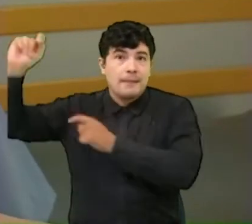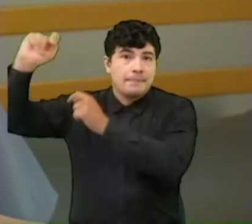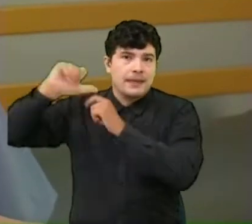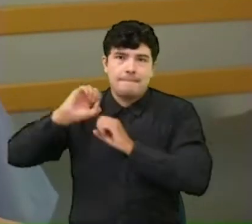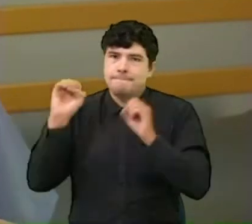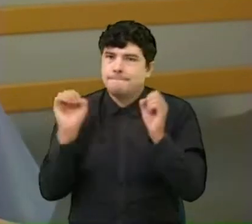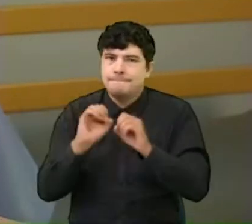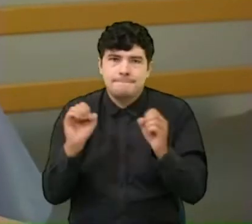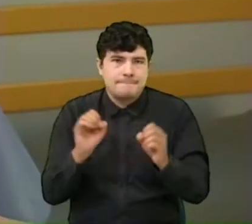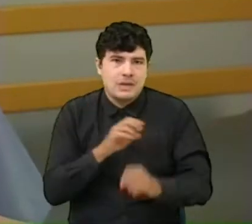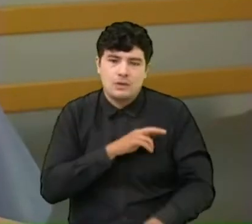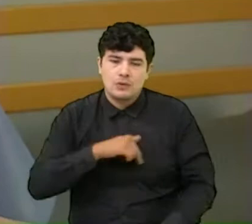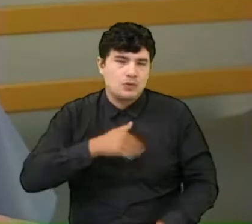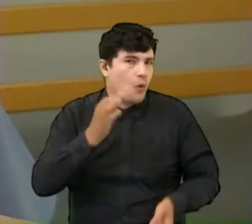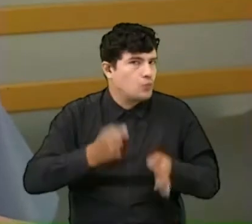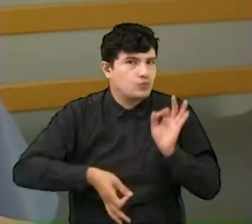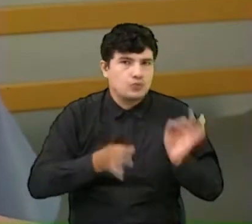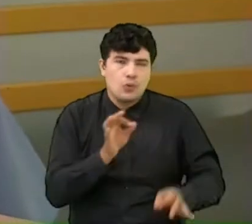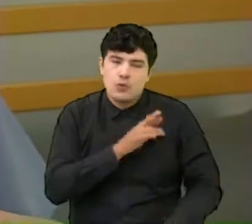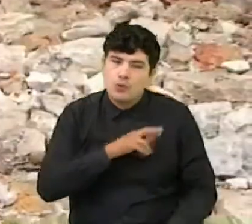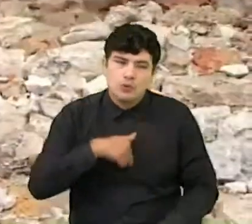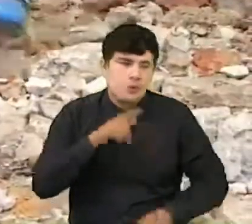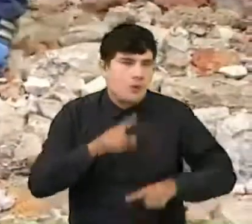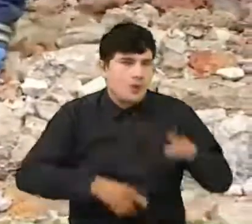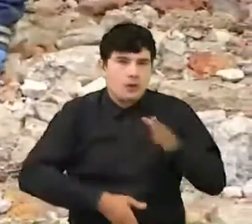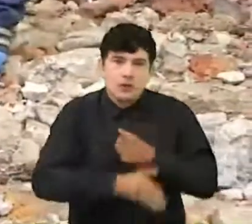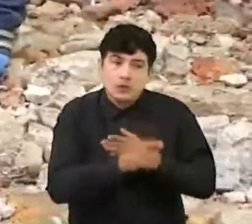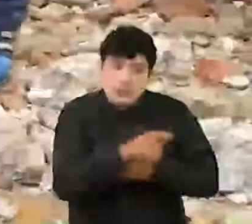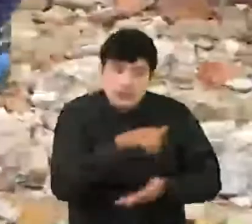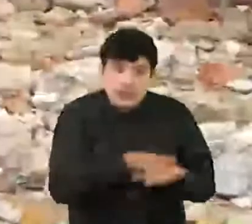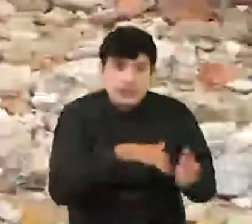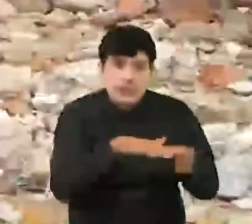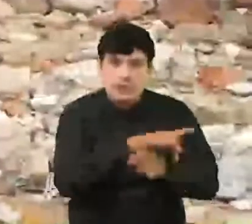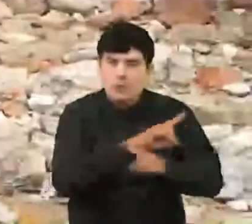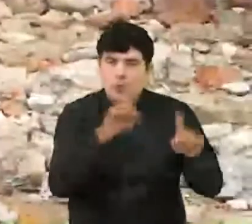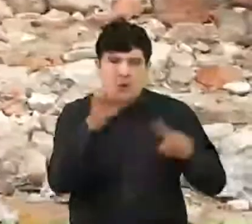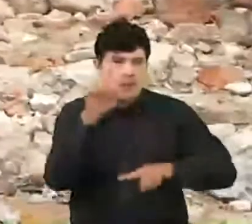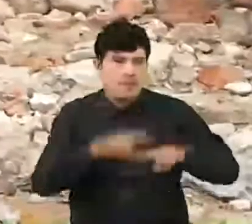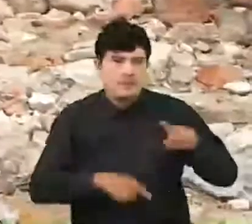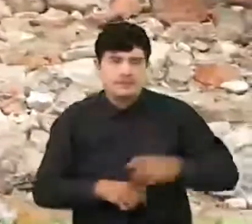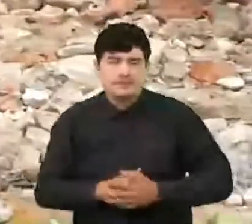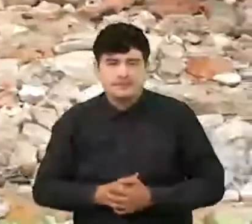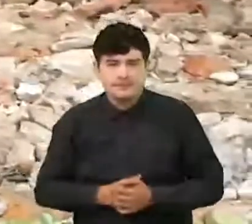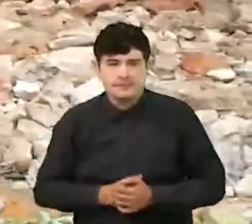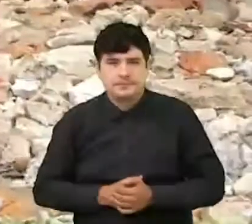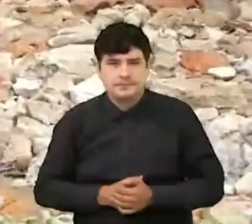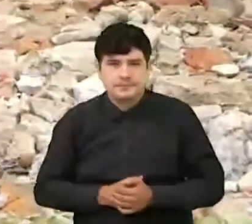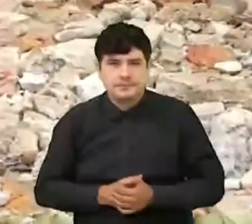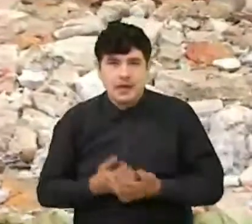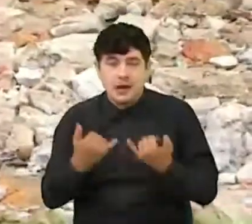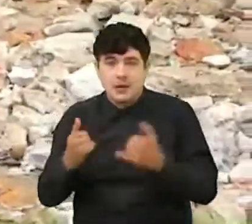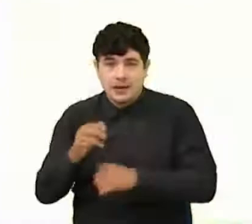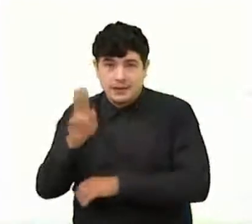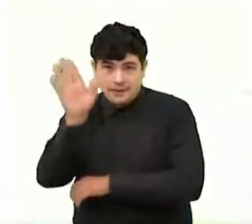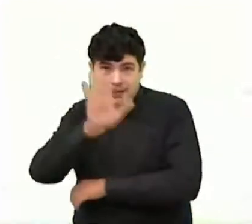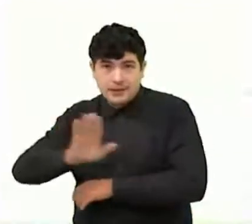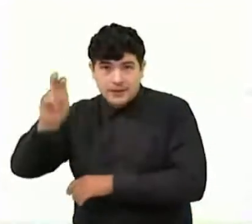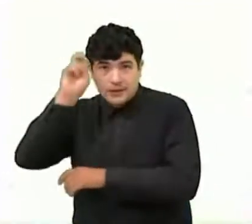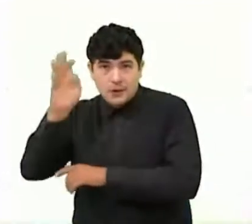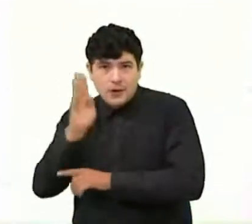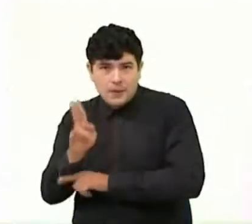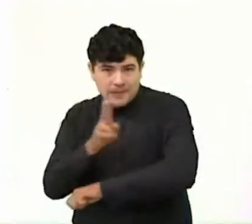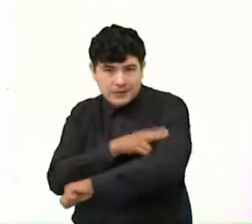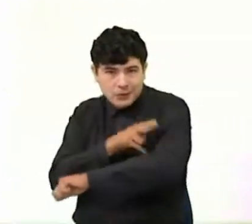y no podemos permitir que esta situación continúe. La migración también viene siendo analizada por parte de los personeros en norte de Santander y